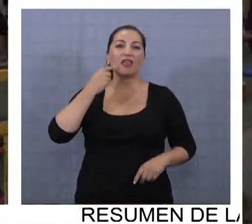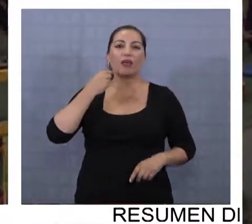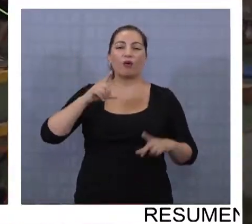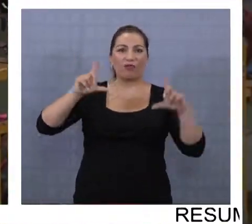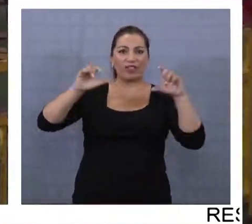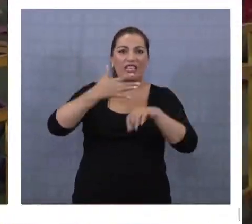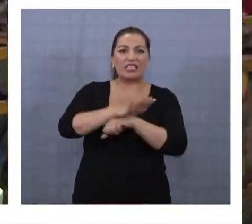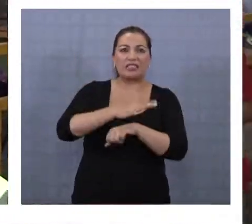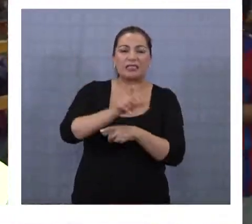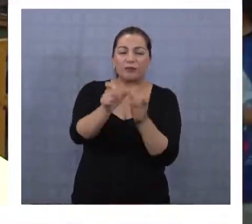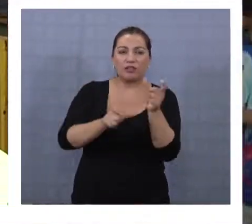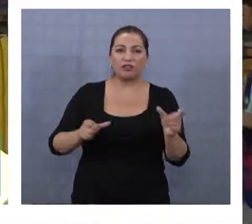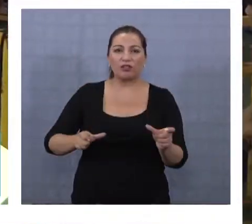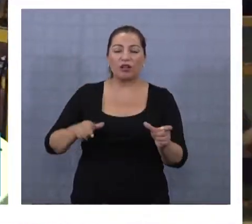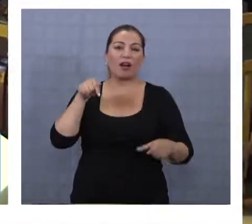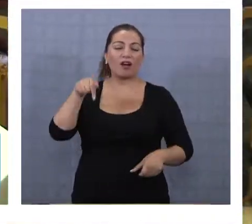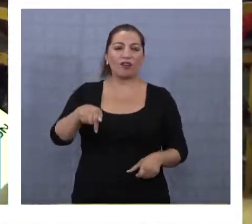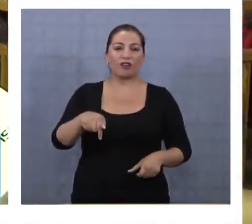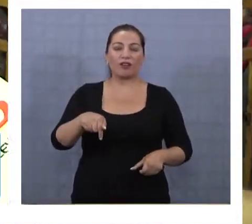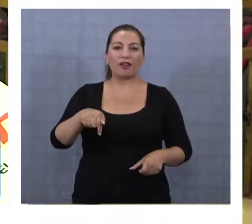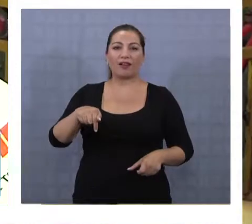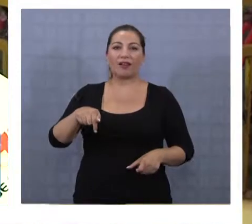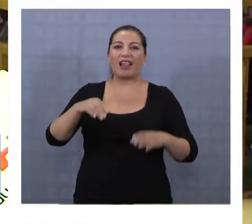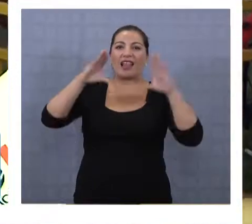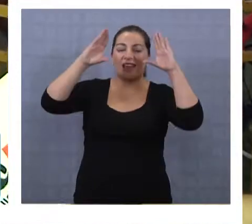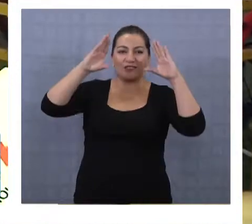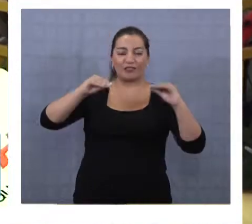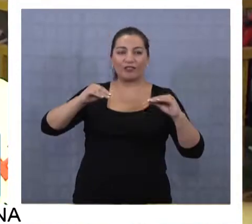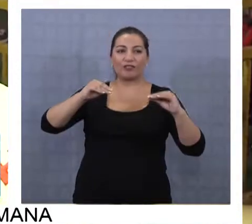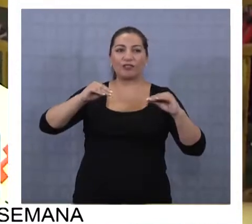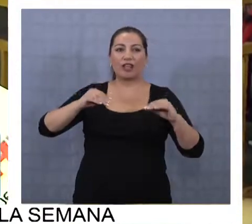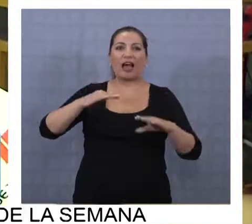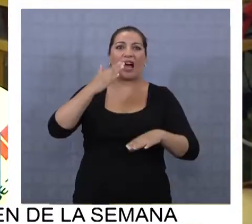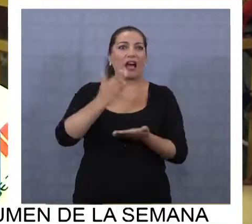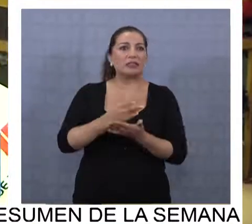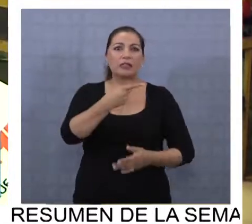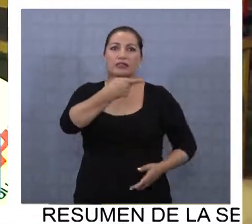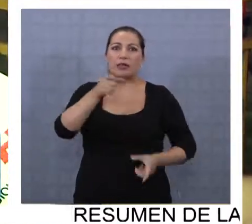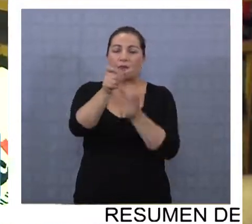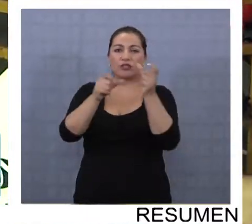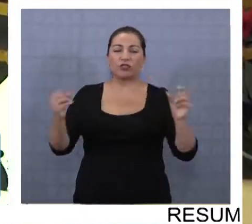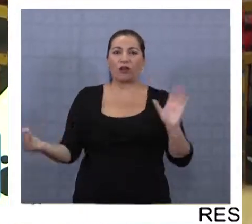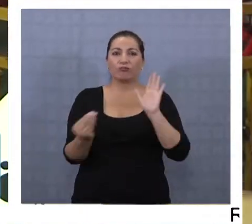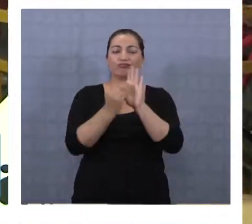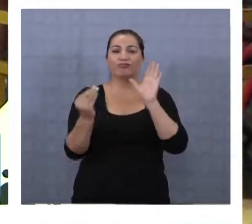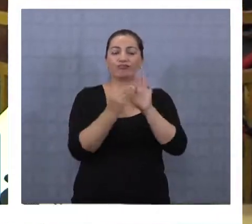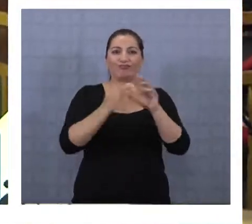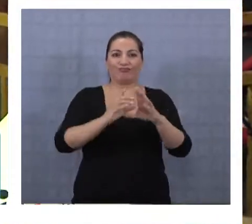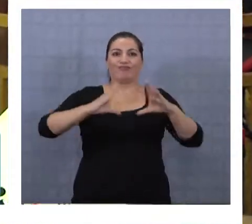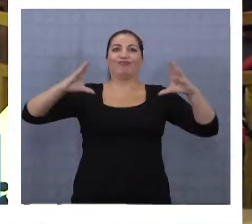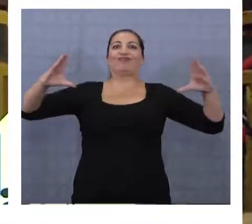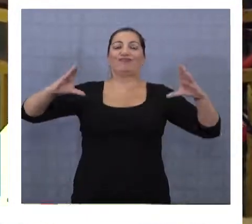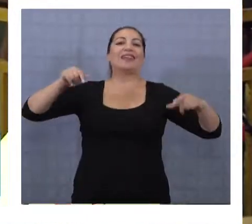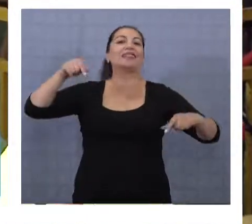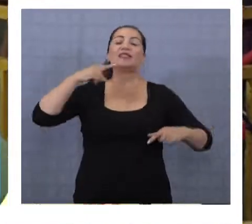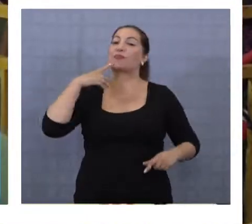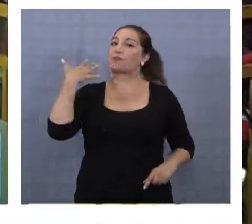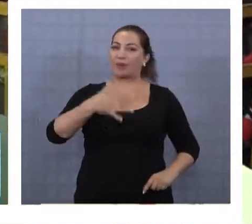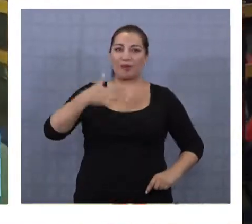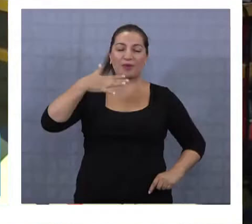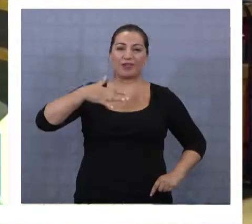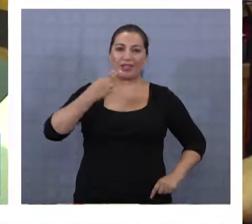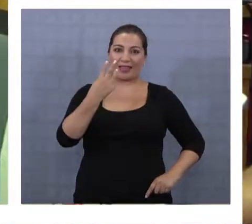personas y ahora en cada clase, sobre todo en la noche, podemos llegar hasta 100 personas. Así que ha sido un crecimiento